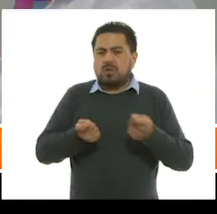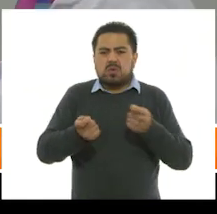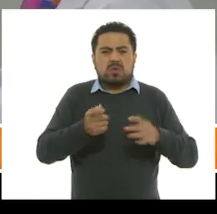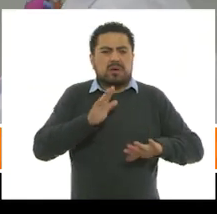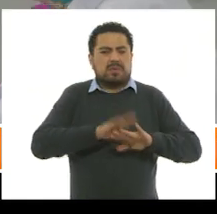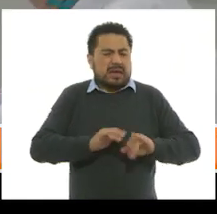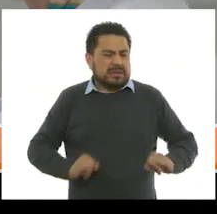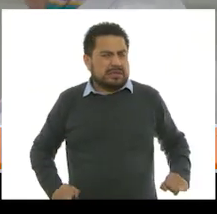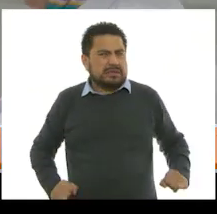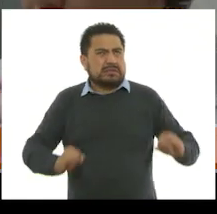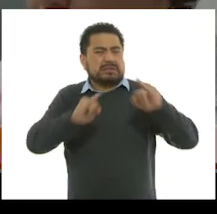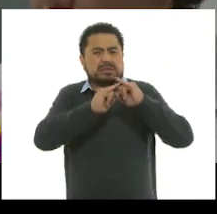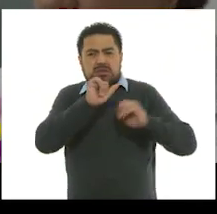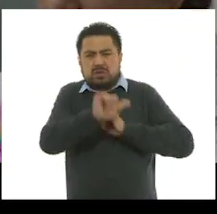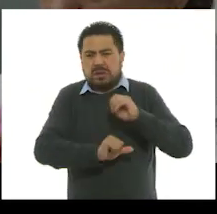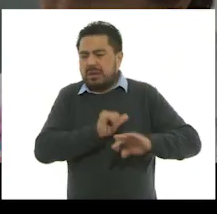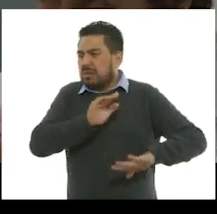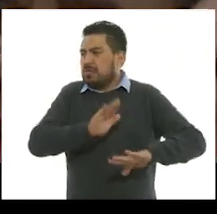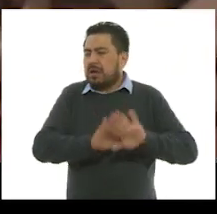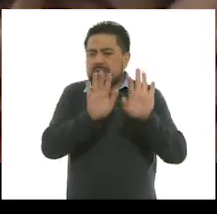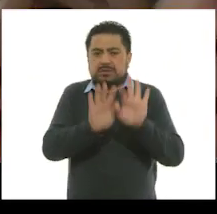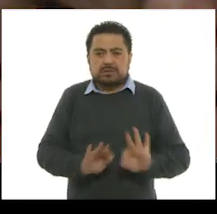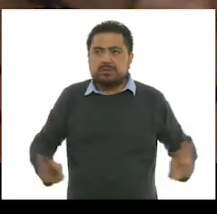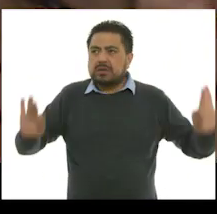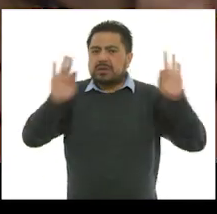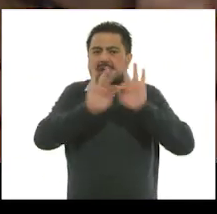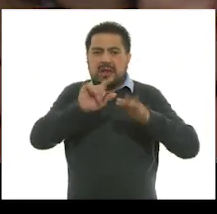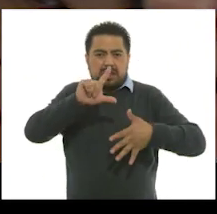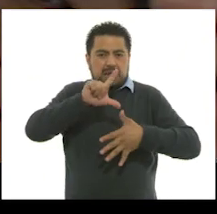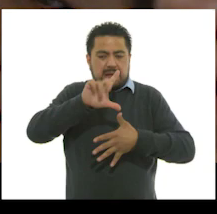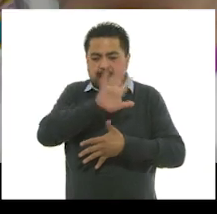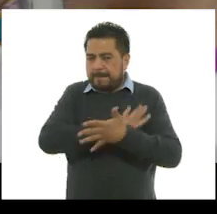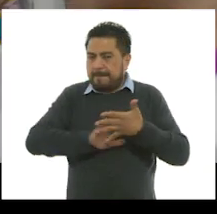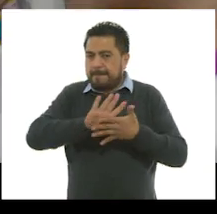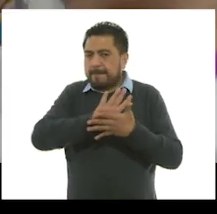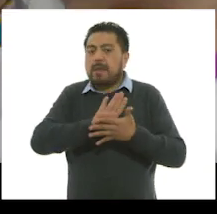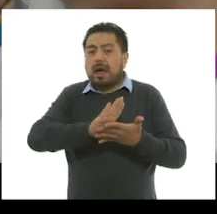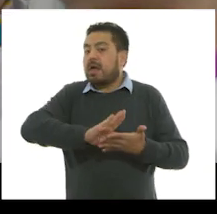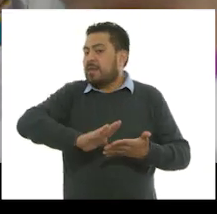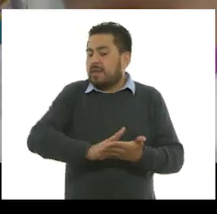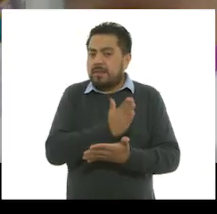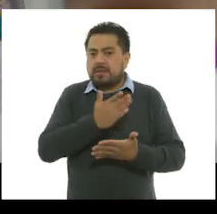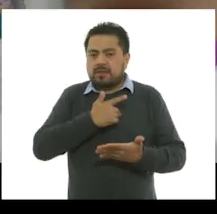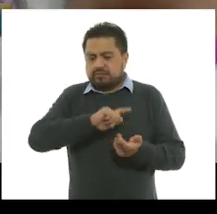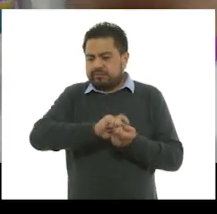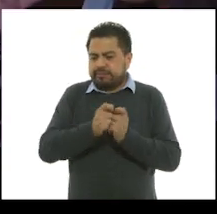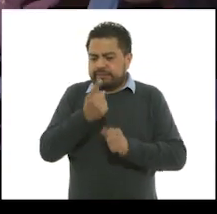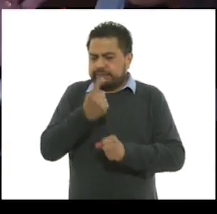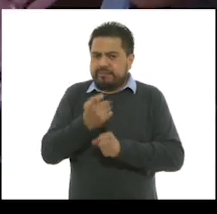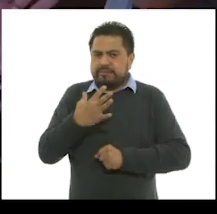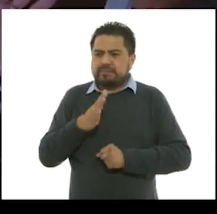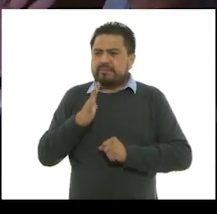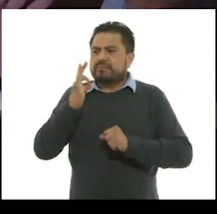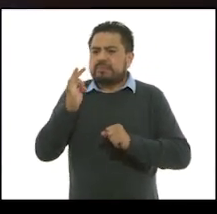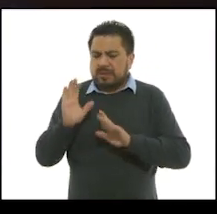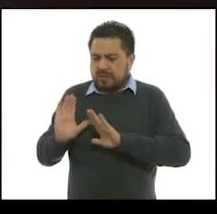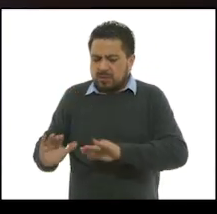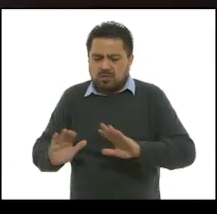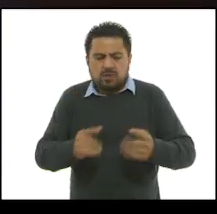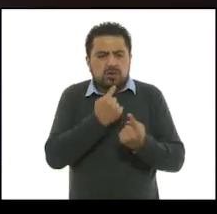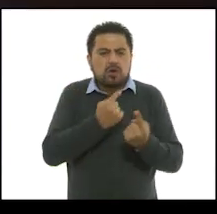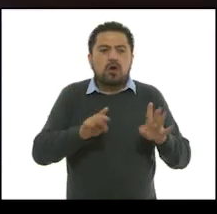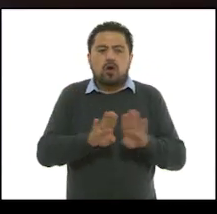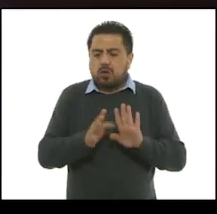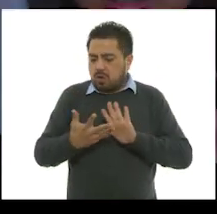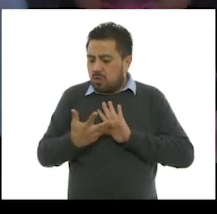los institutos nucleares más importantes de Latinoamérica. Además de convertirme en mentora de muchas niñas que, como